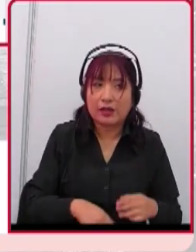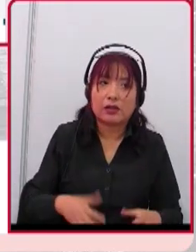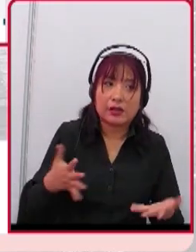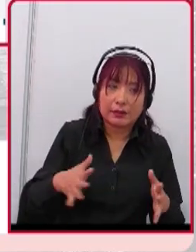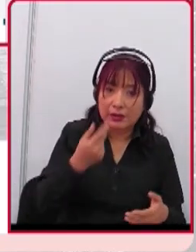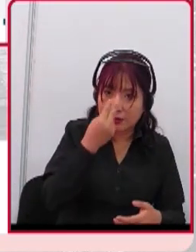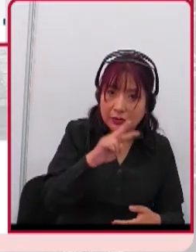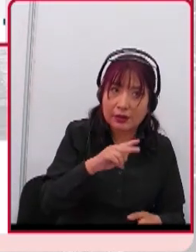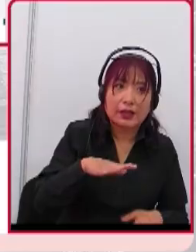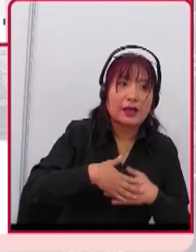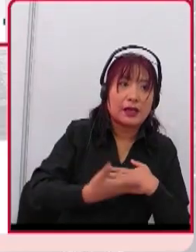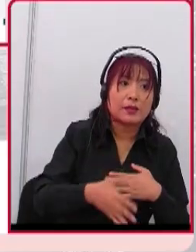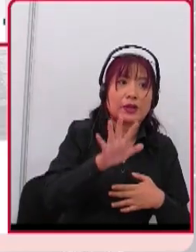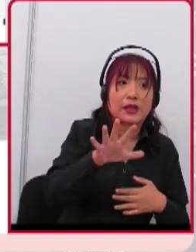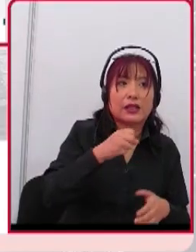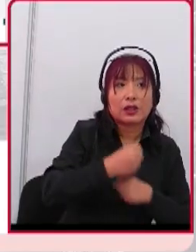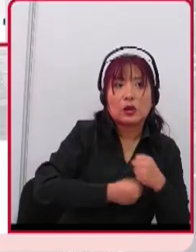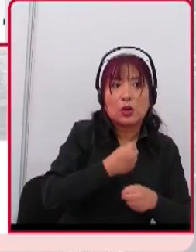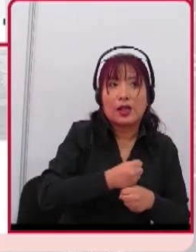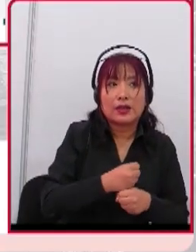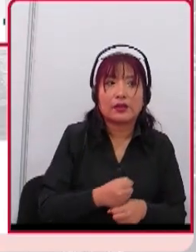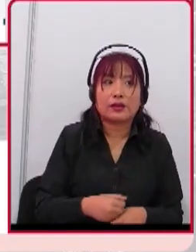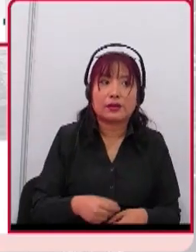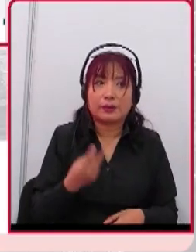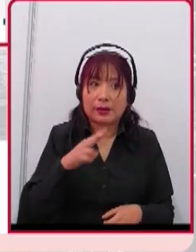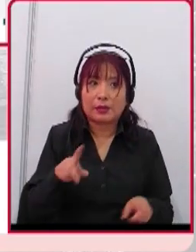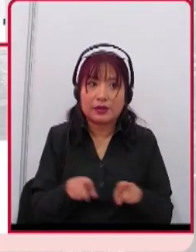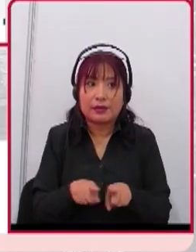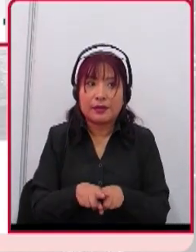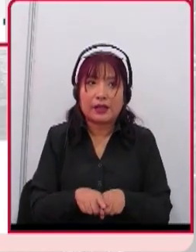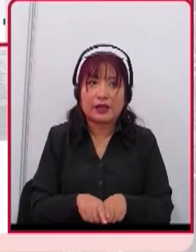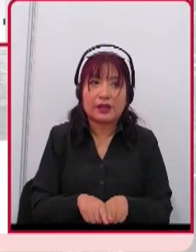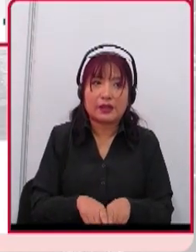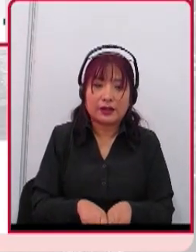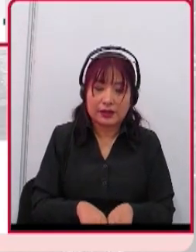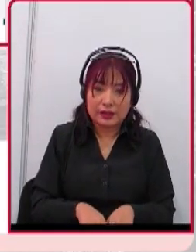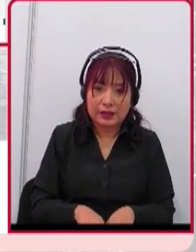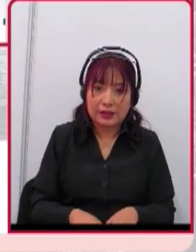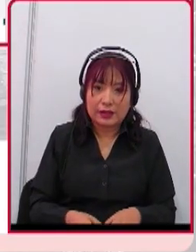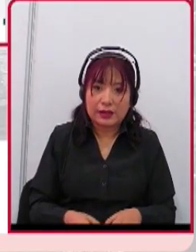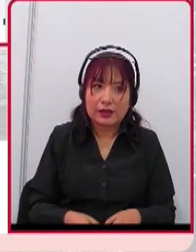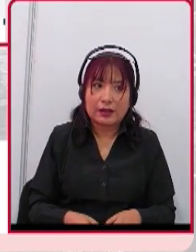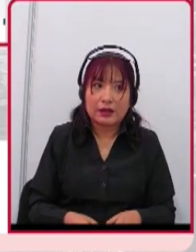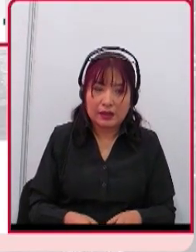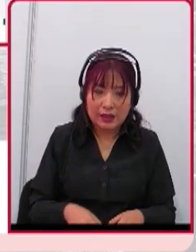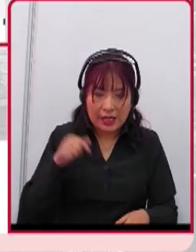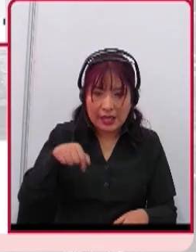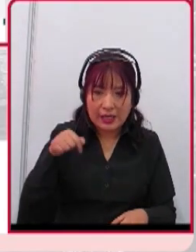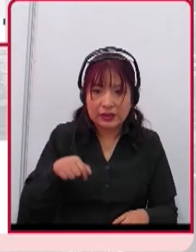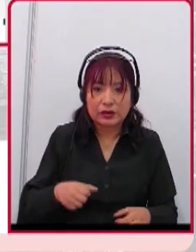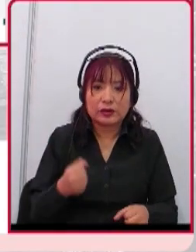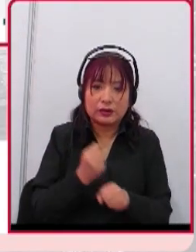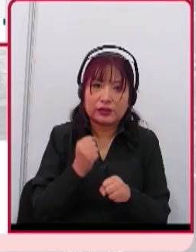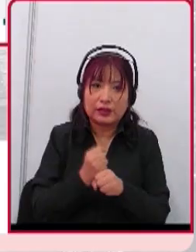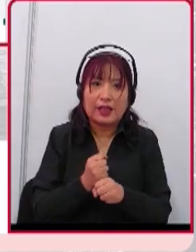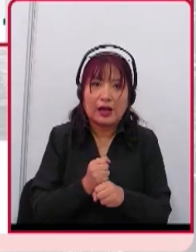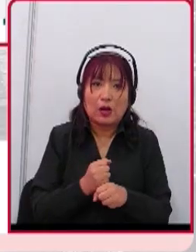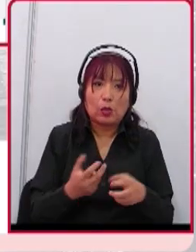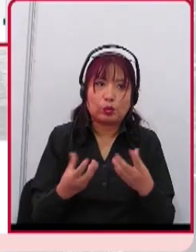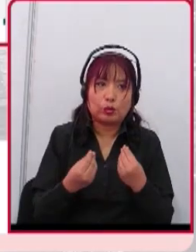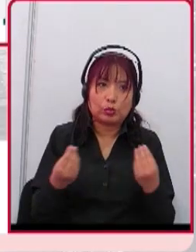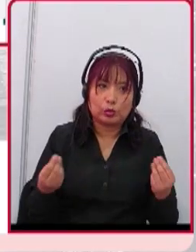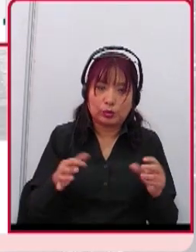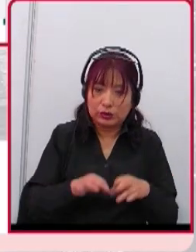estos problemas, sino de que la inversión es dinámica. Es el motor de la economía, pero también necesita un tiempo para que se